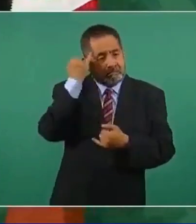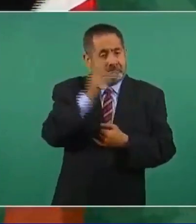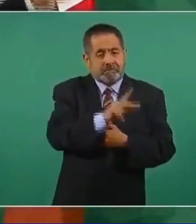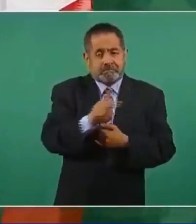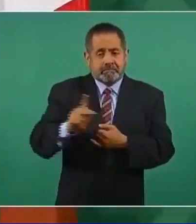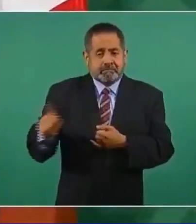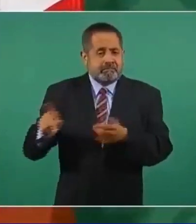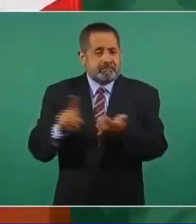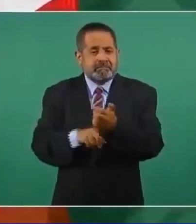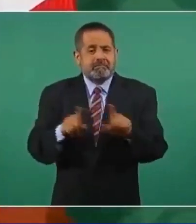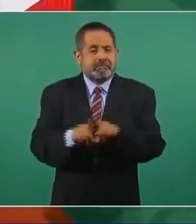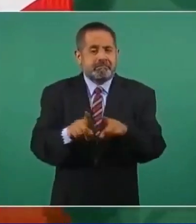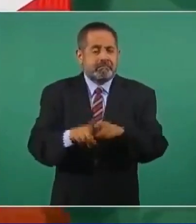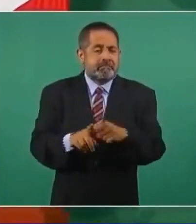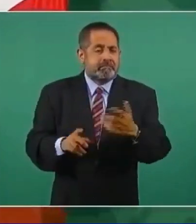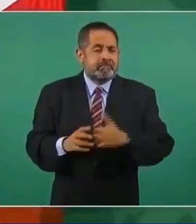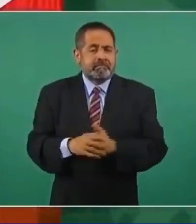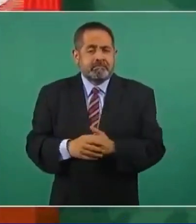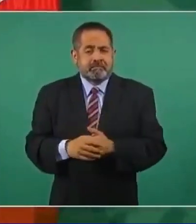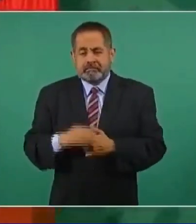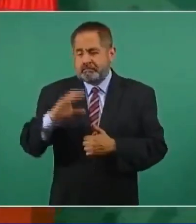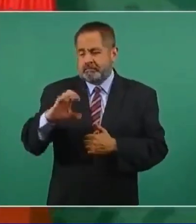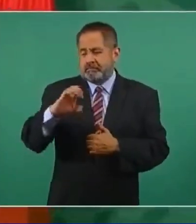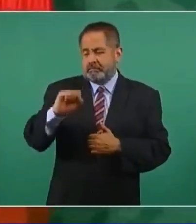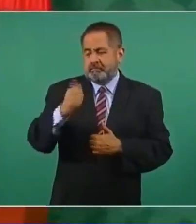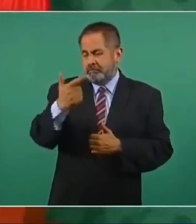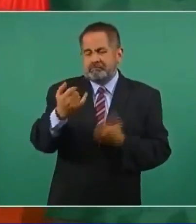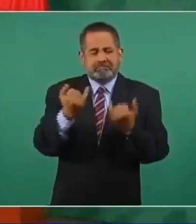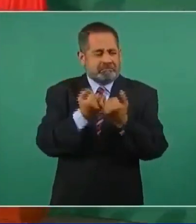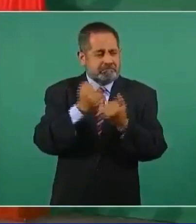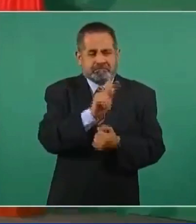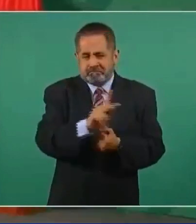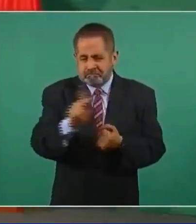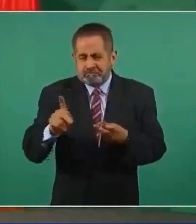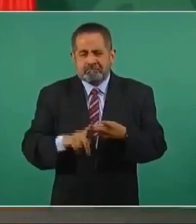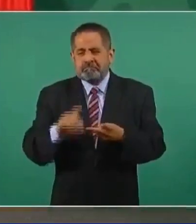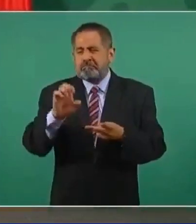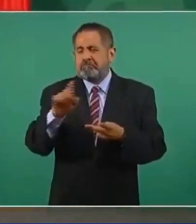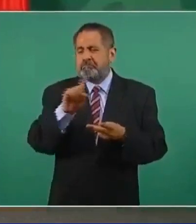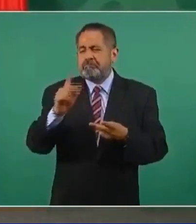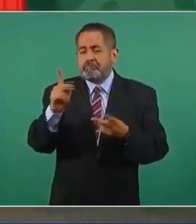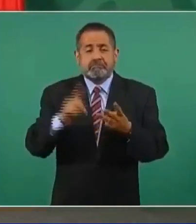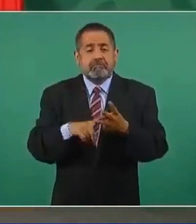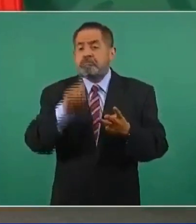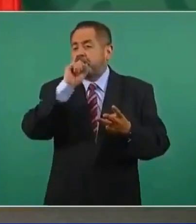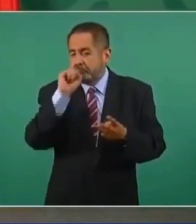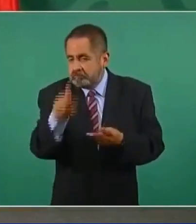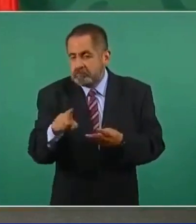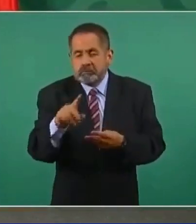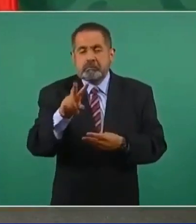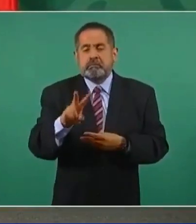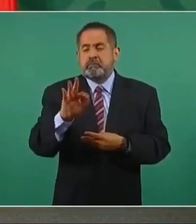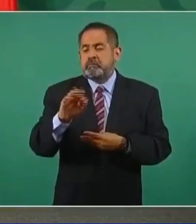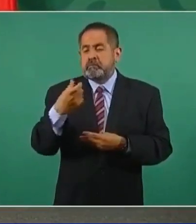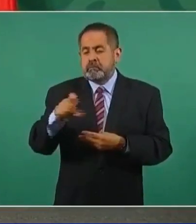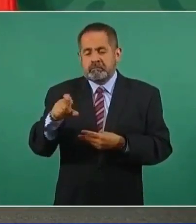no solo Salinas, Zedillo, sino también Fox,